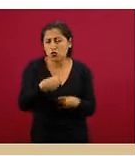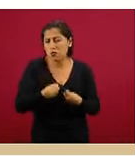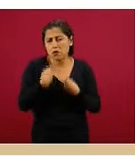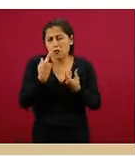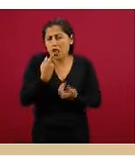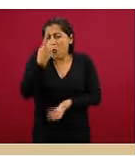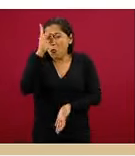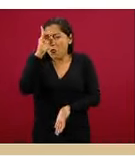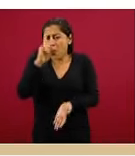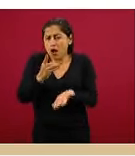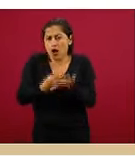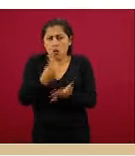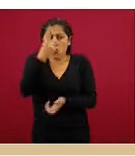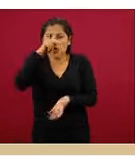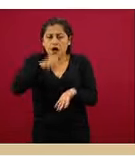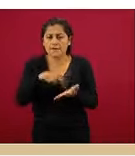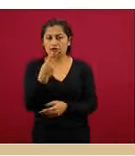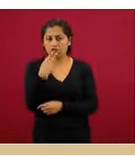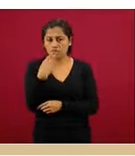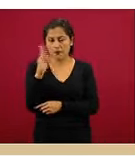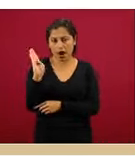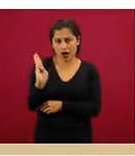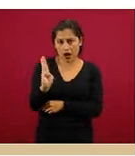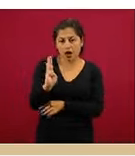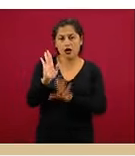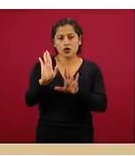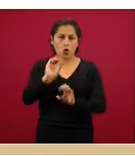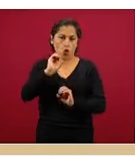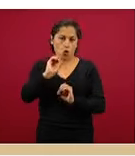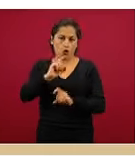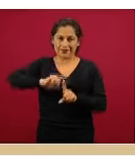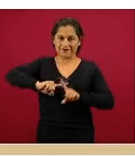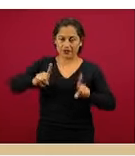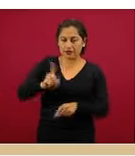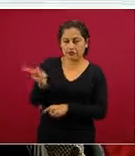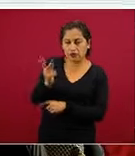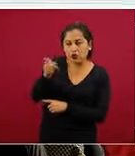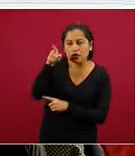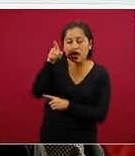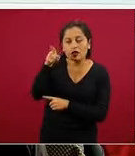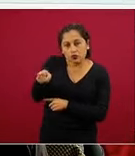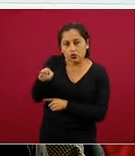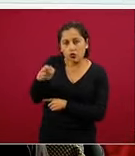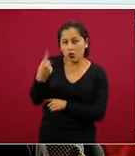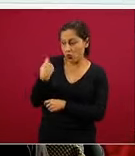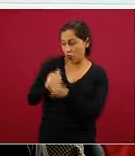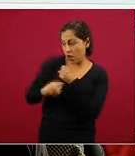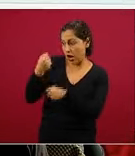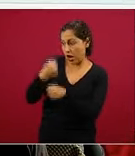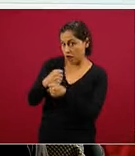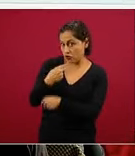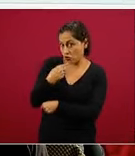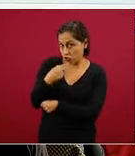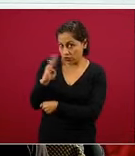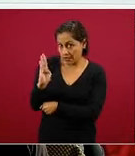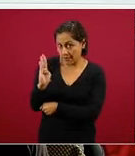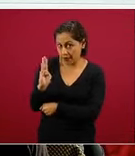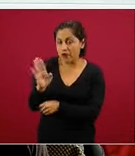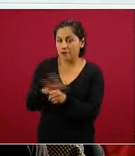alguna vez en la vida. Y otro parámetro es preguntarle a la gente si tú has consumido el último año, porque nos habla de un consumo